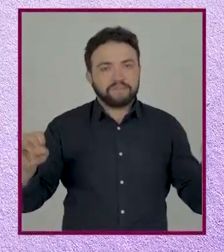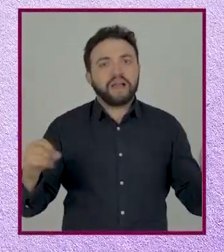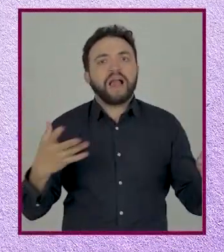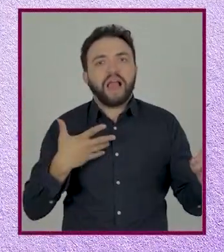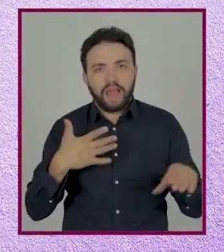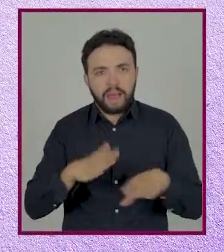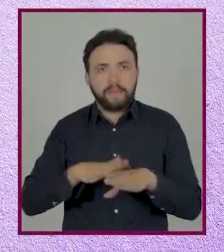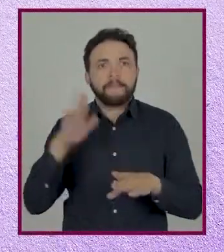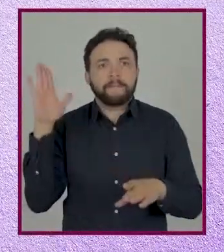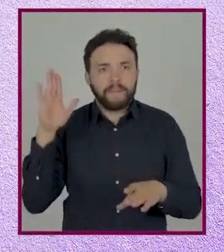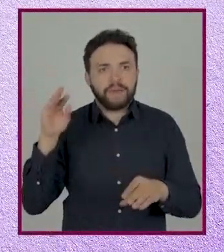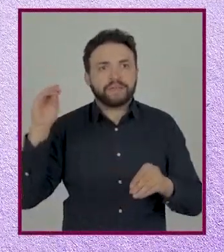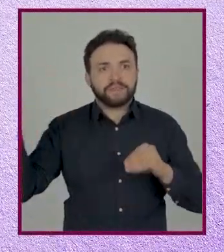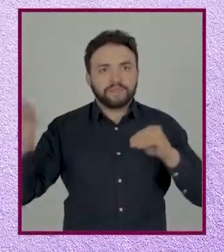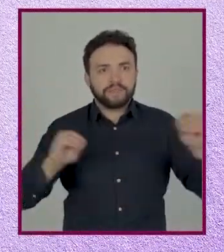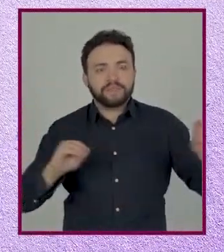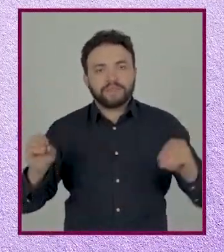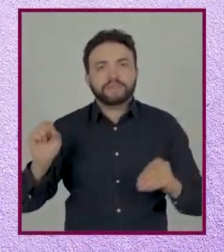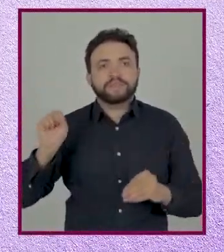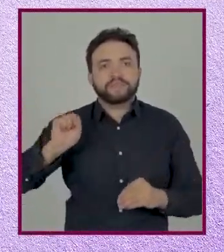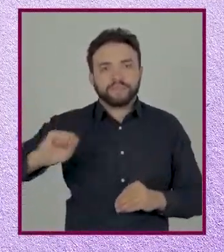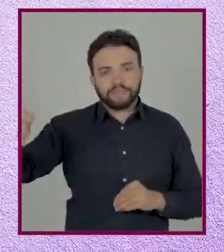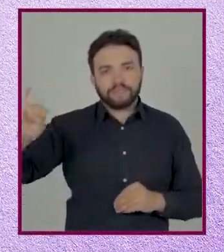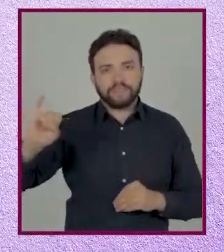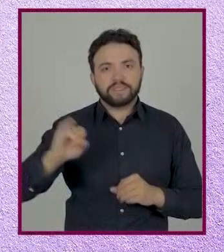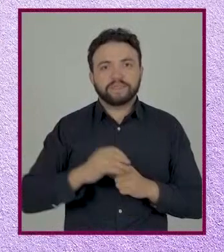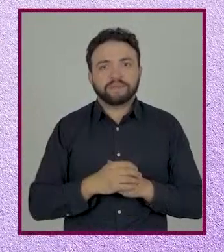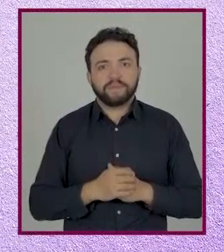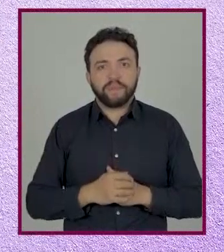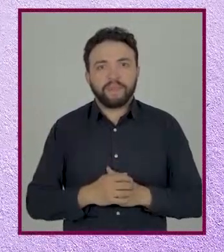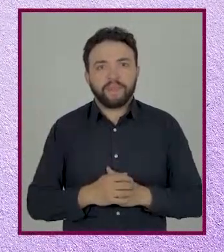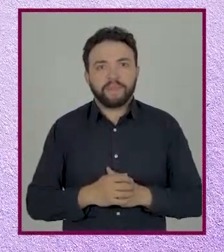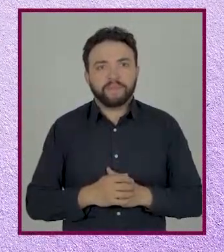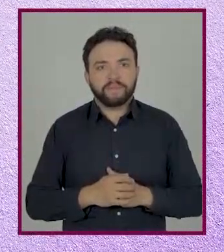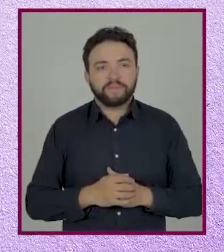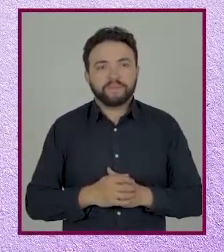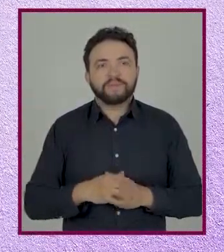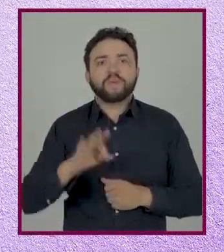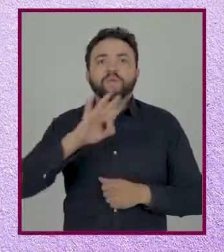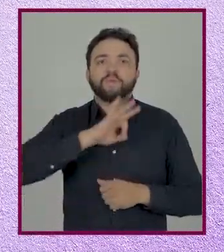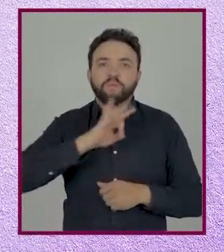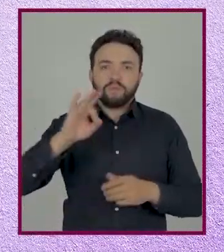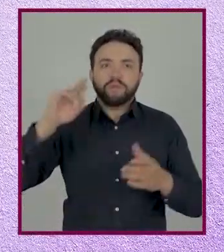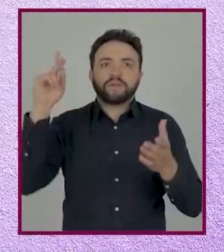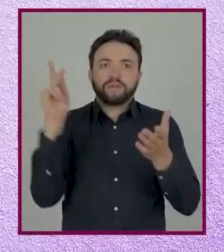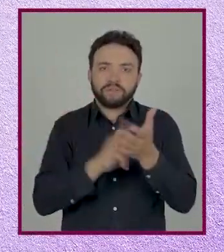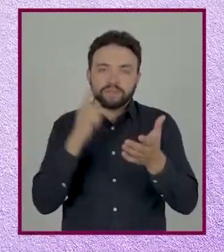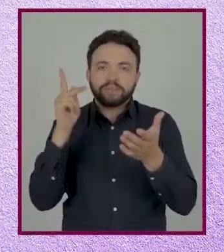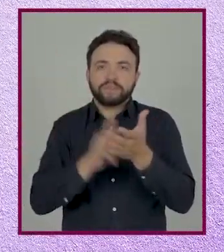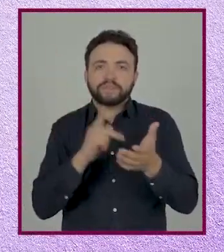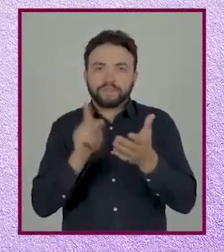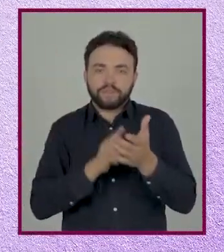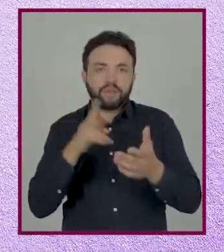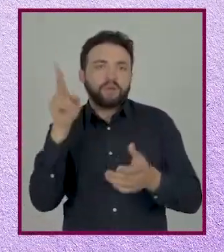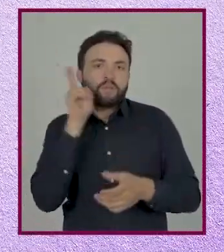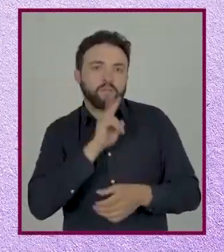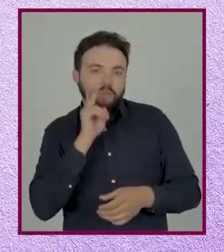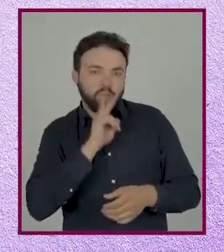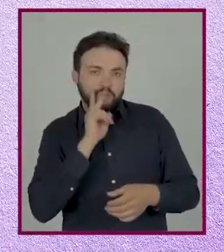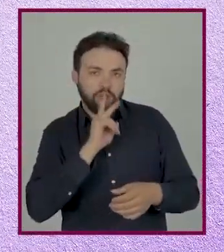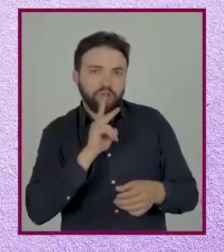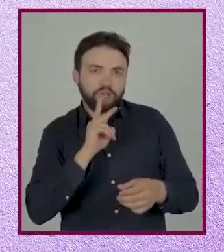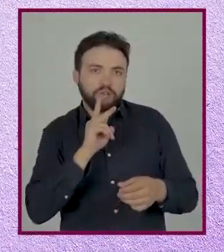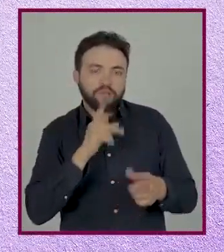pases. Pero aún tengo más opciones. Sí, puedes repetir la prueba el siguiente año o no.